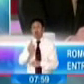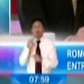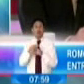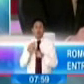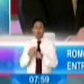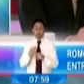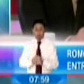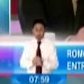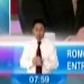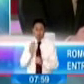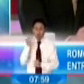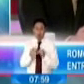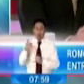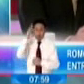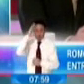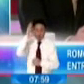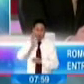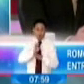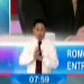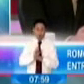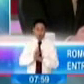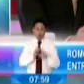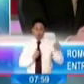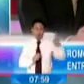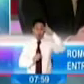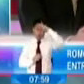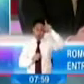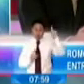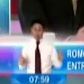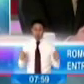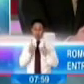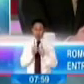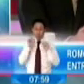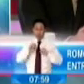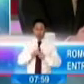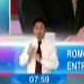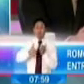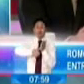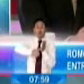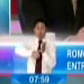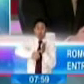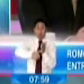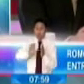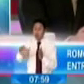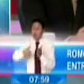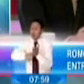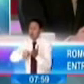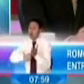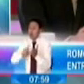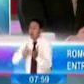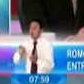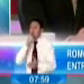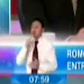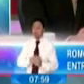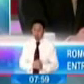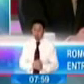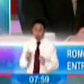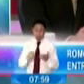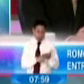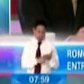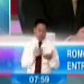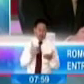distinto. Al final la policía del Ecuador, la policía de Perú hicieron un cotejamiento de huellas dactilares para verificar su identidad. Con